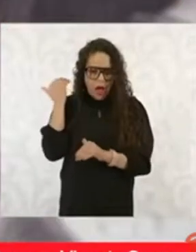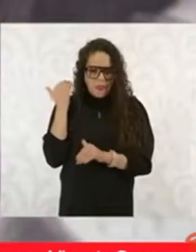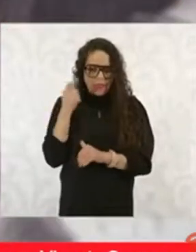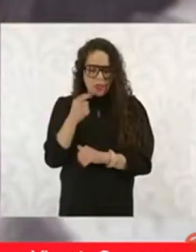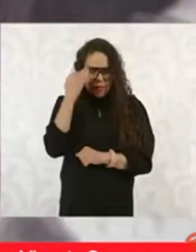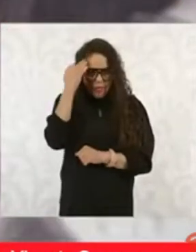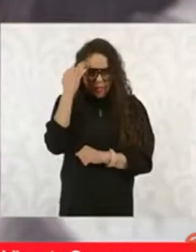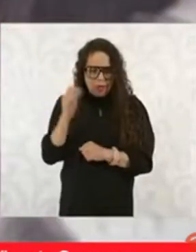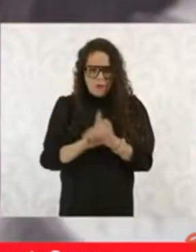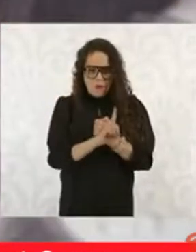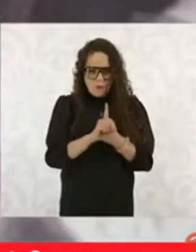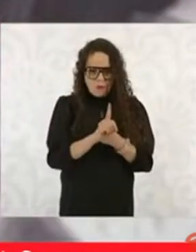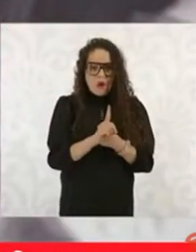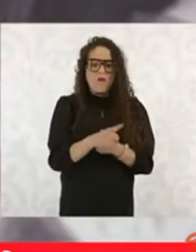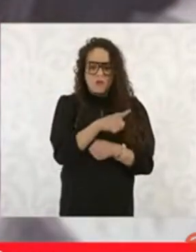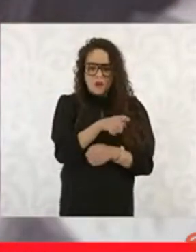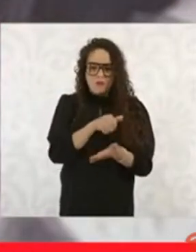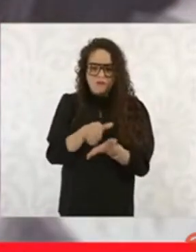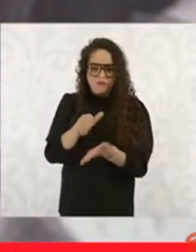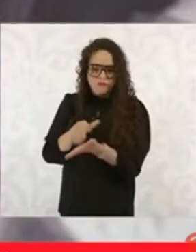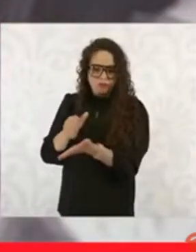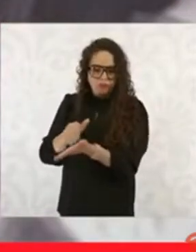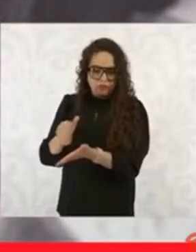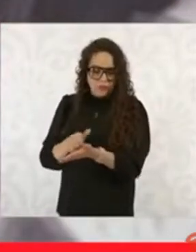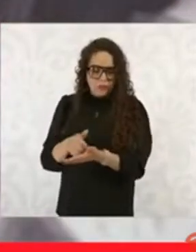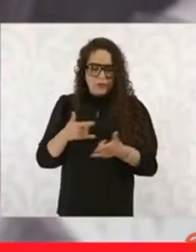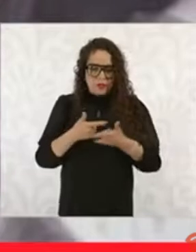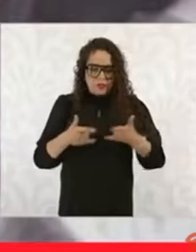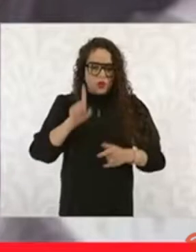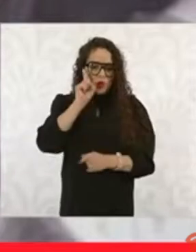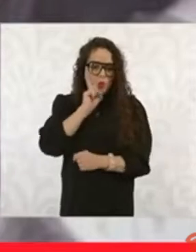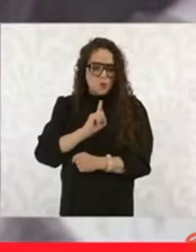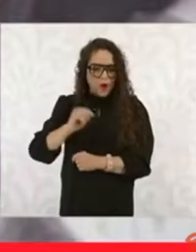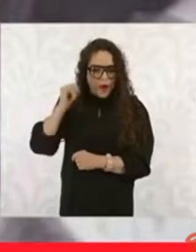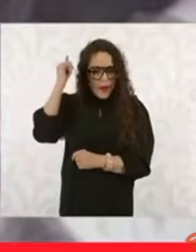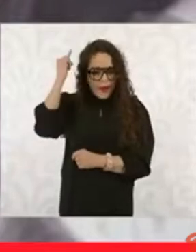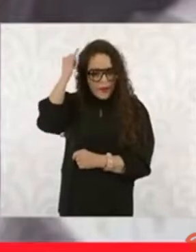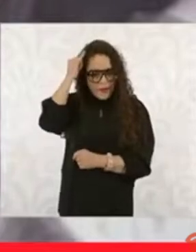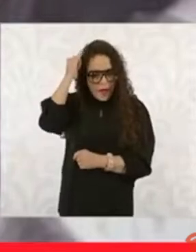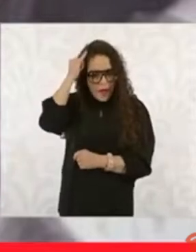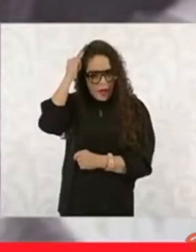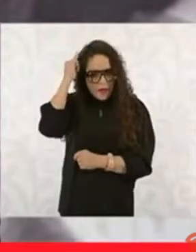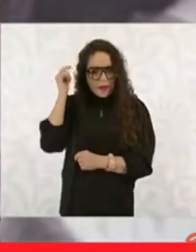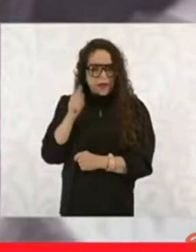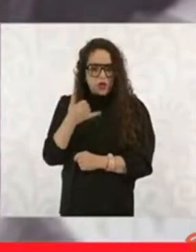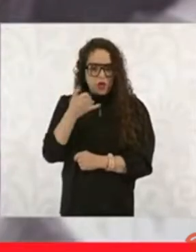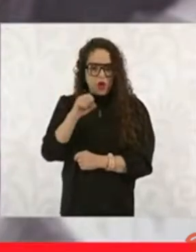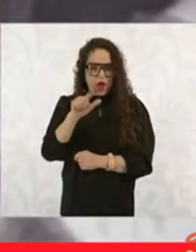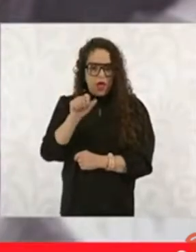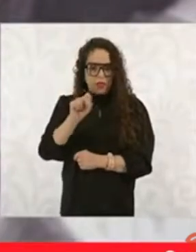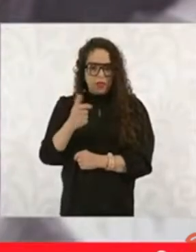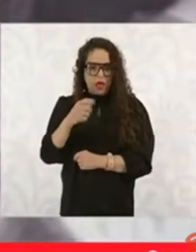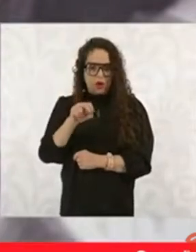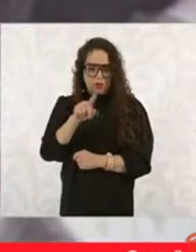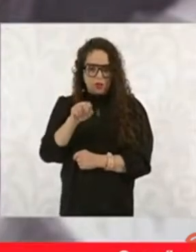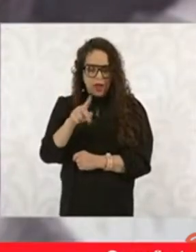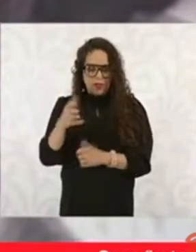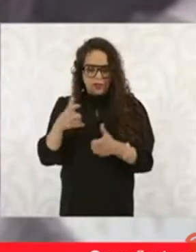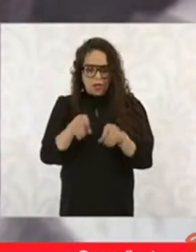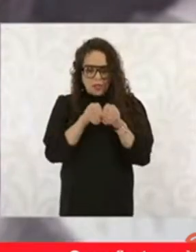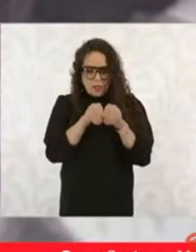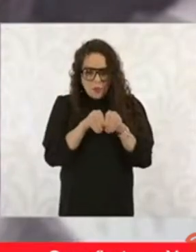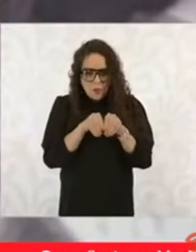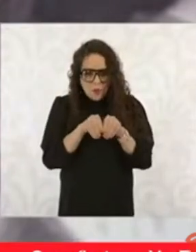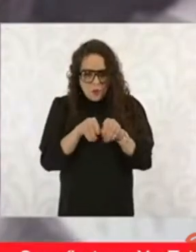vida yoeme, desde las historias heredadas de las mujeres yaqui, de la historiadora Yolanda González, una publicación,